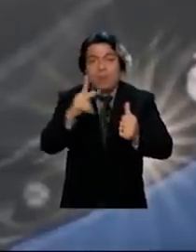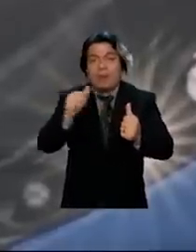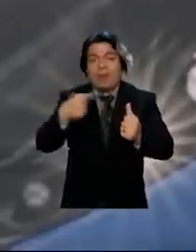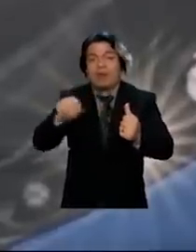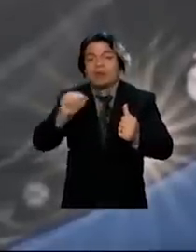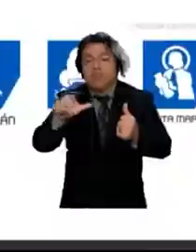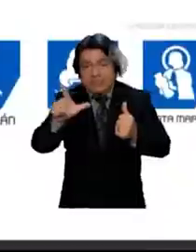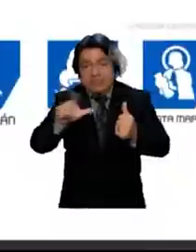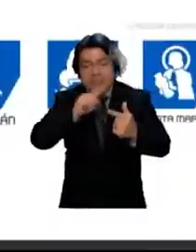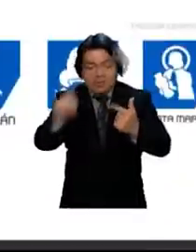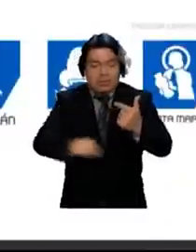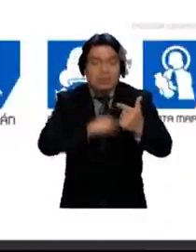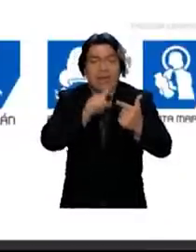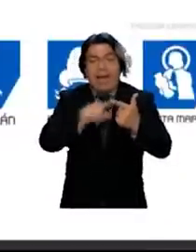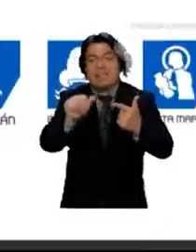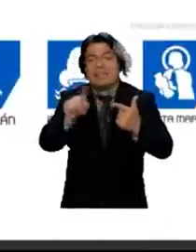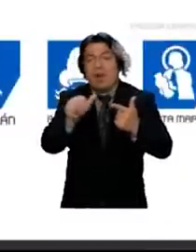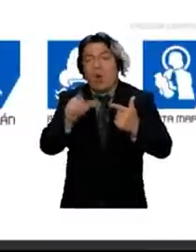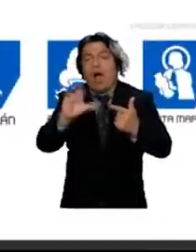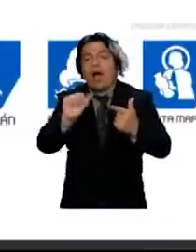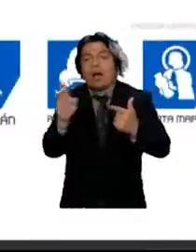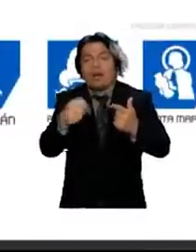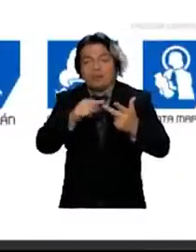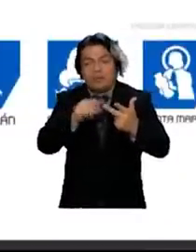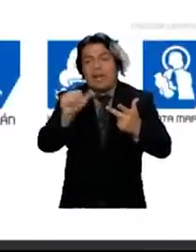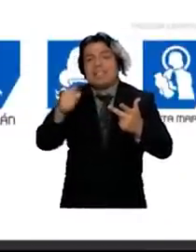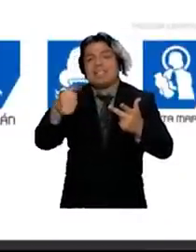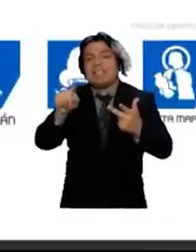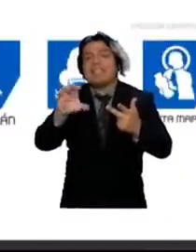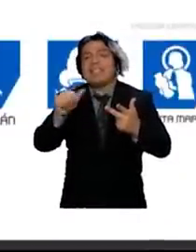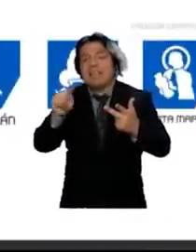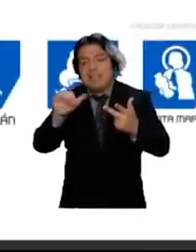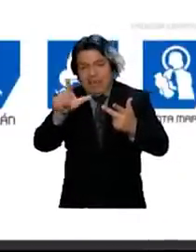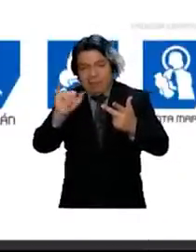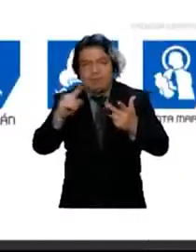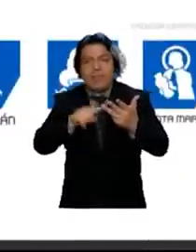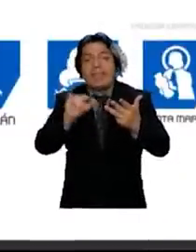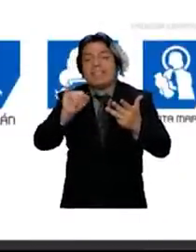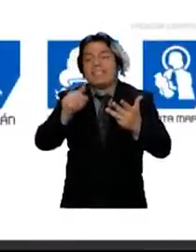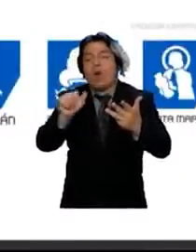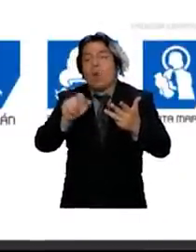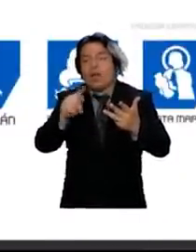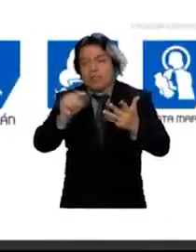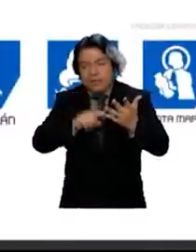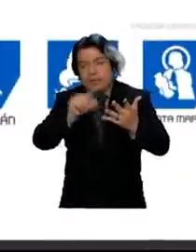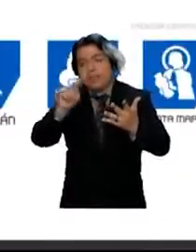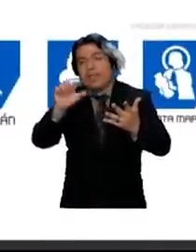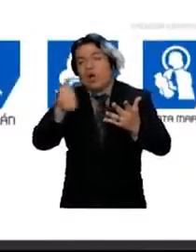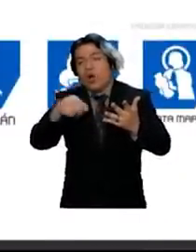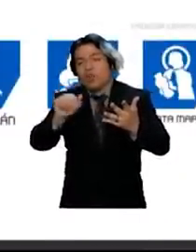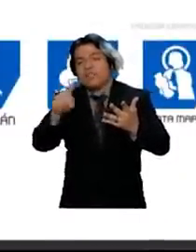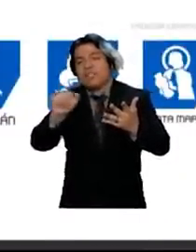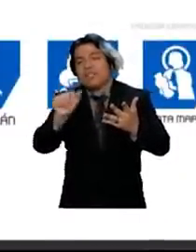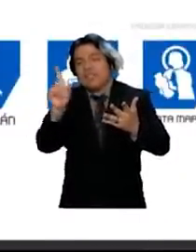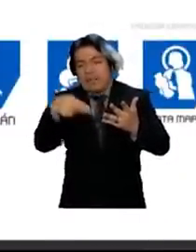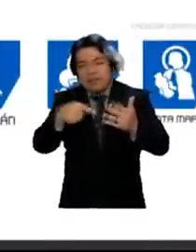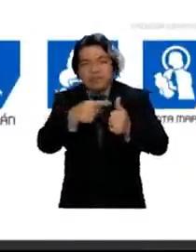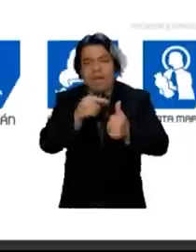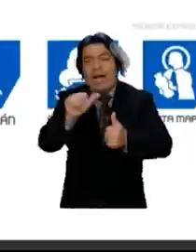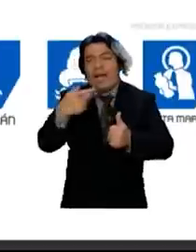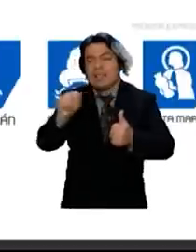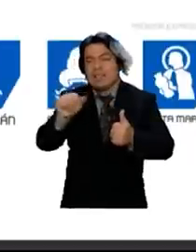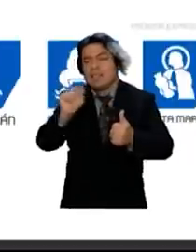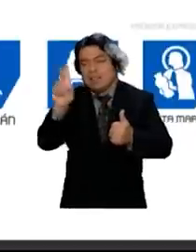Papalotl, Aztahuacán, Atzintli, Iztahuatzin, Tecoloxtitlán,